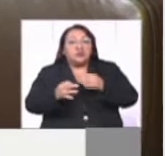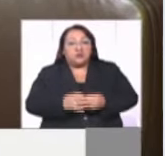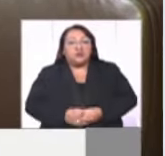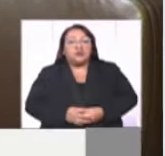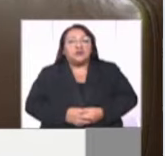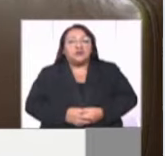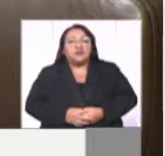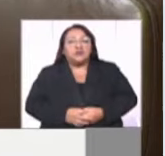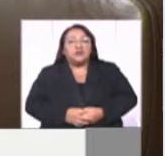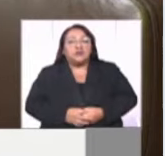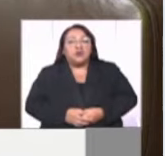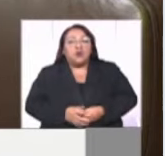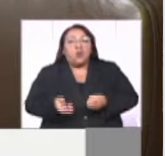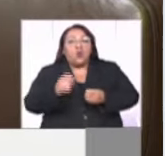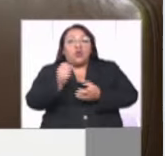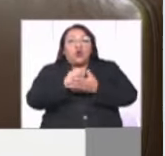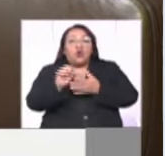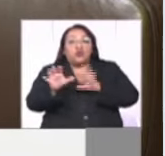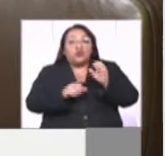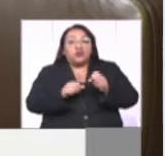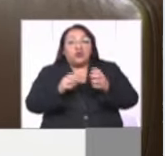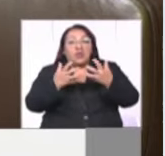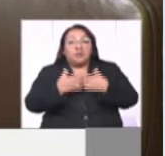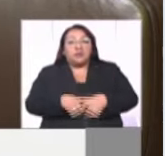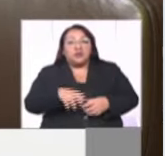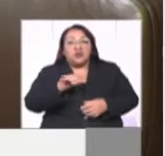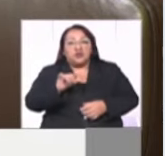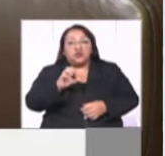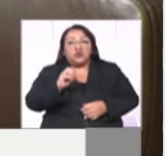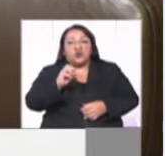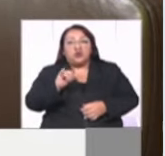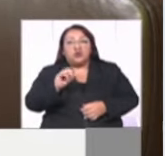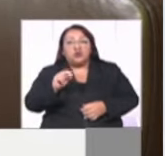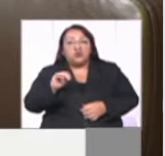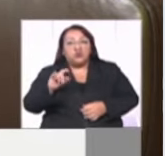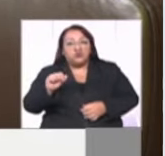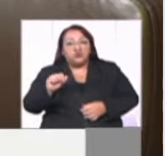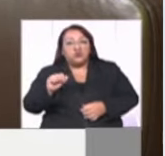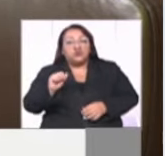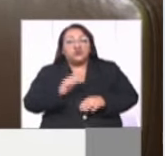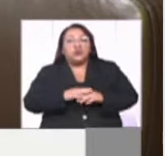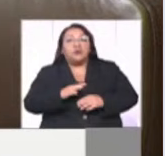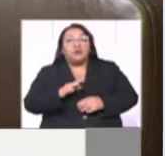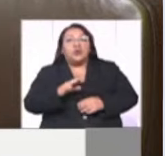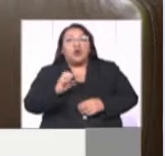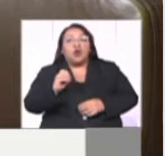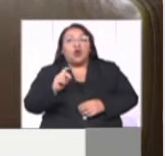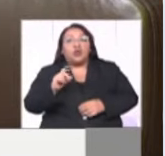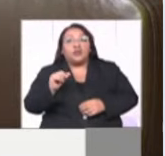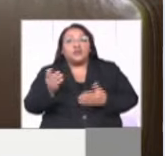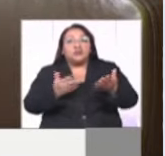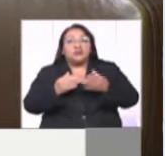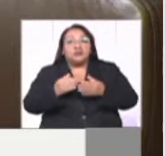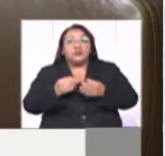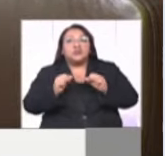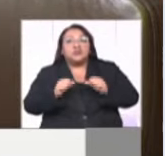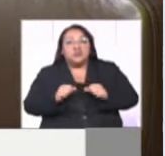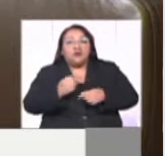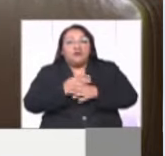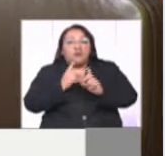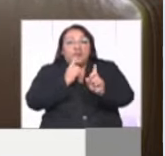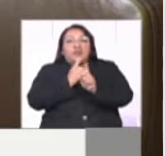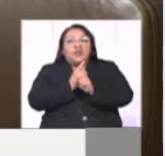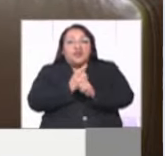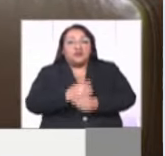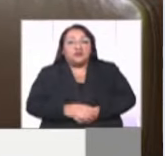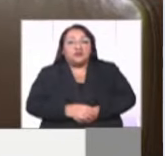es que la contratación con la empresa Jonus, que se da a través de una orden de servicio, se da efectivamente de manera